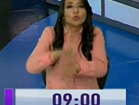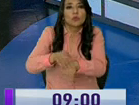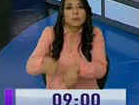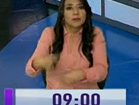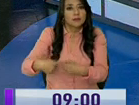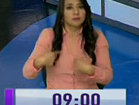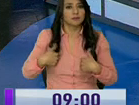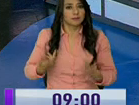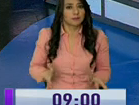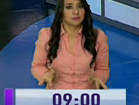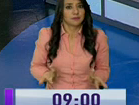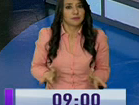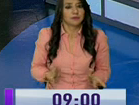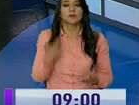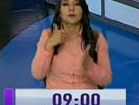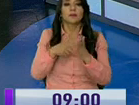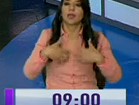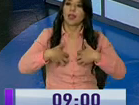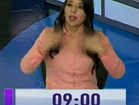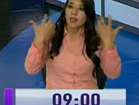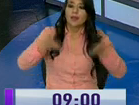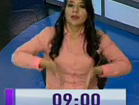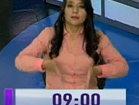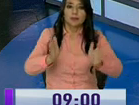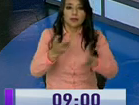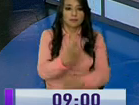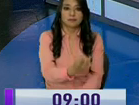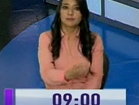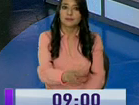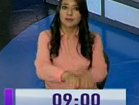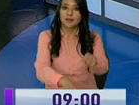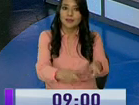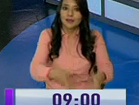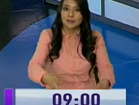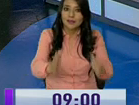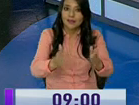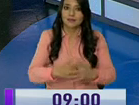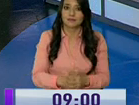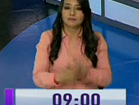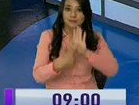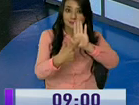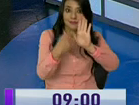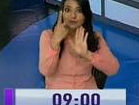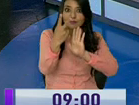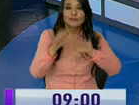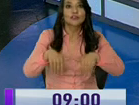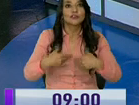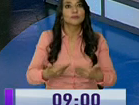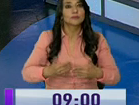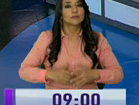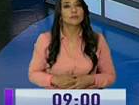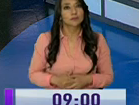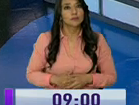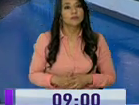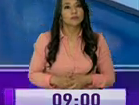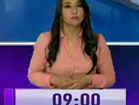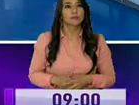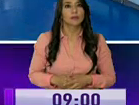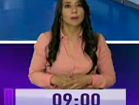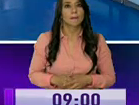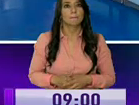ciudad? ¿Se quejan de la vialidad? ¿La vialidad? Si le pongo en pantalla, vamos. Y la vialidad,